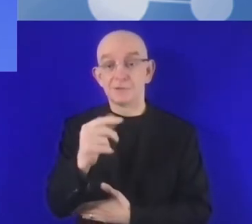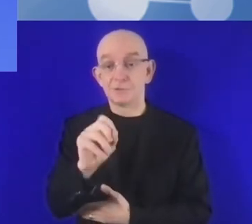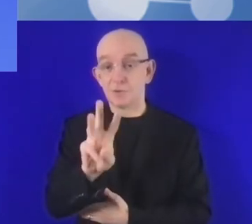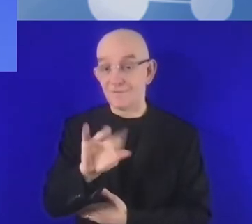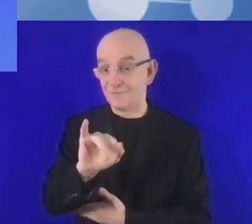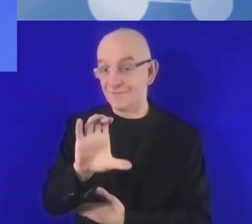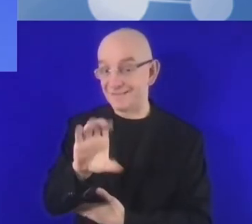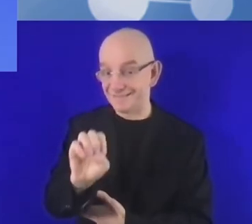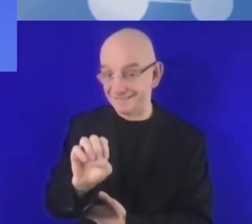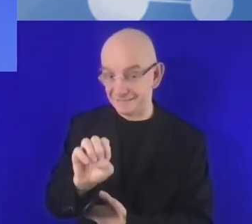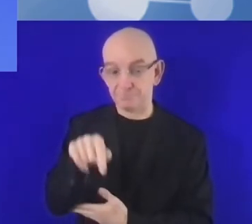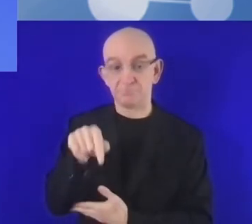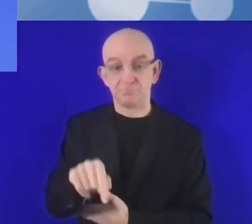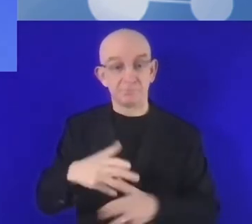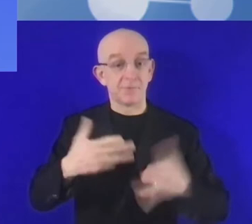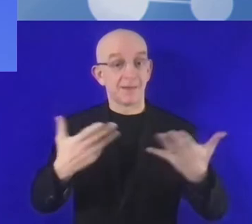IGF en Katowice.